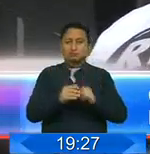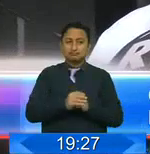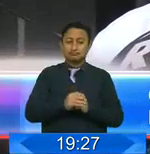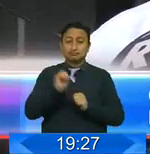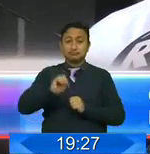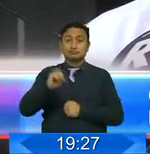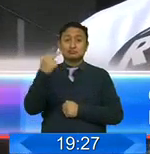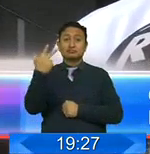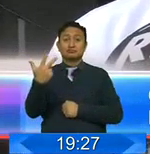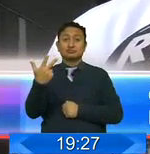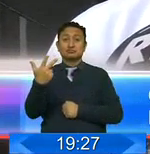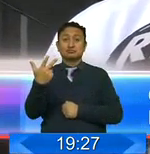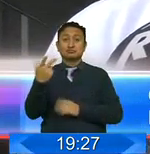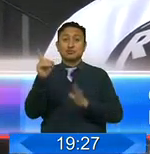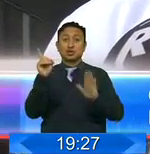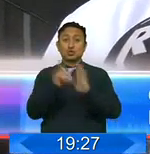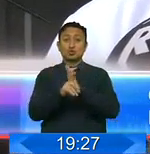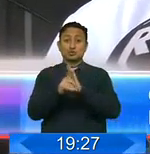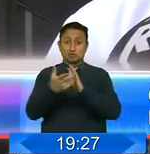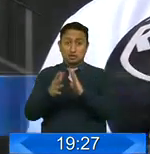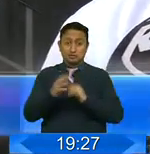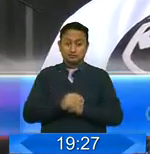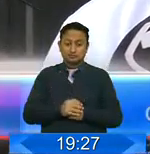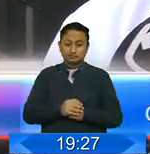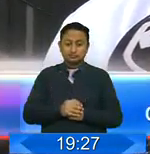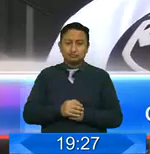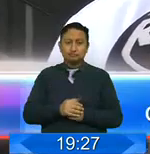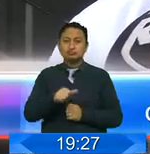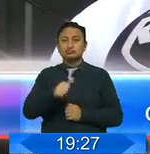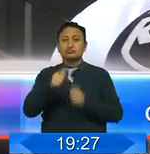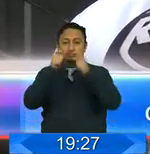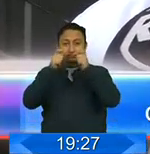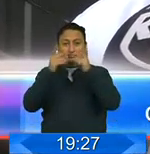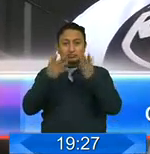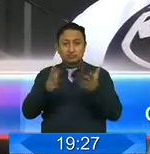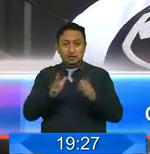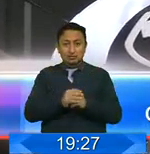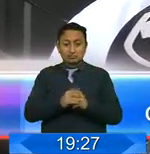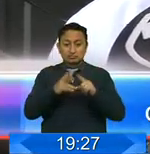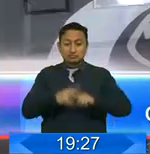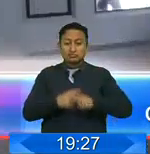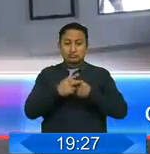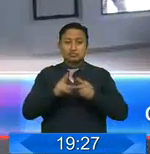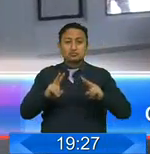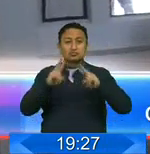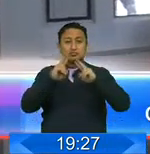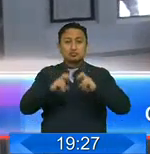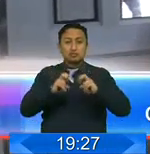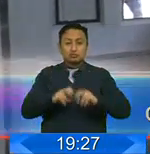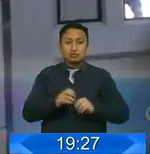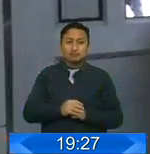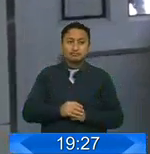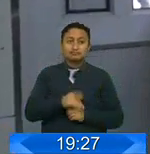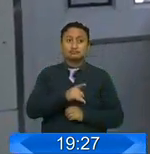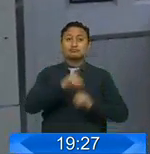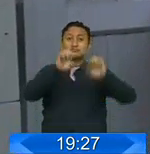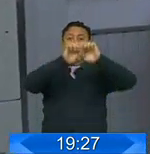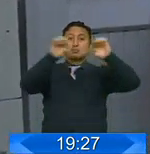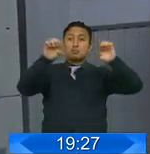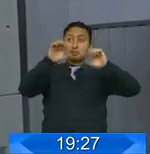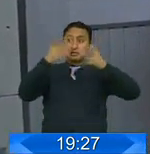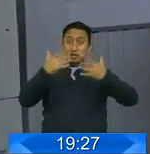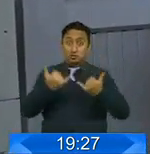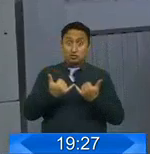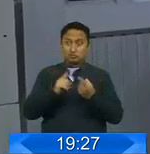denuncias penales que tenemos en Fiscalía y adicional Fiscalía hace los procedimientos con criminalística. La compañía de seguridad ha tomado